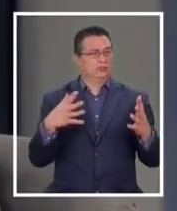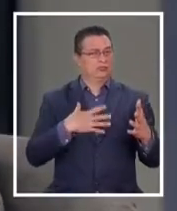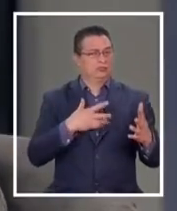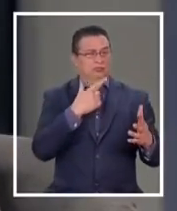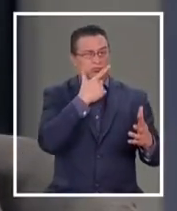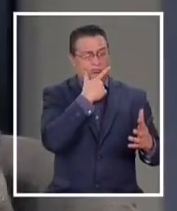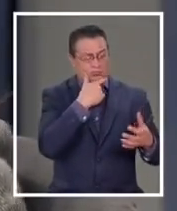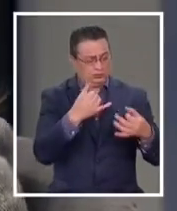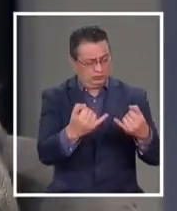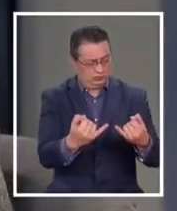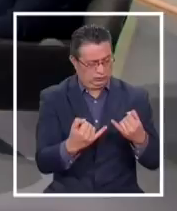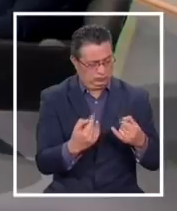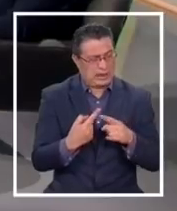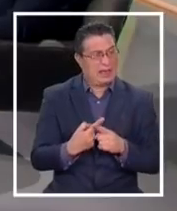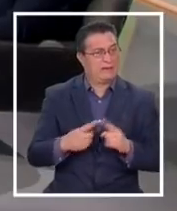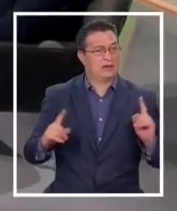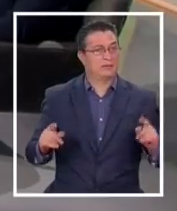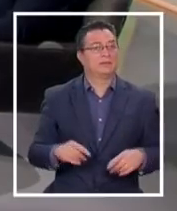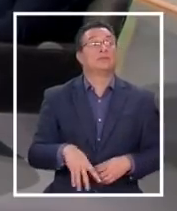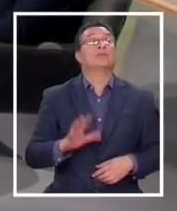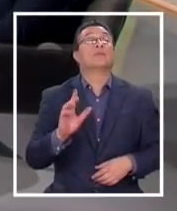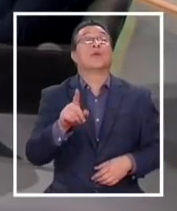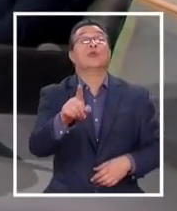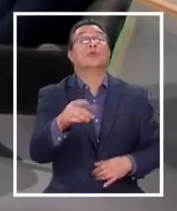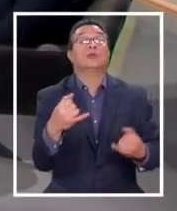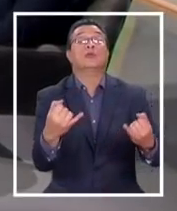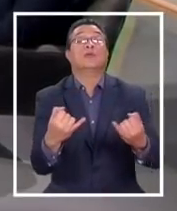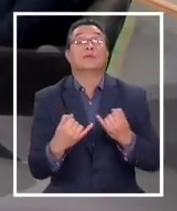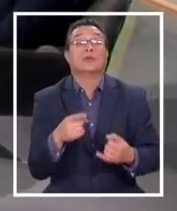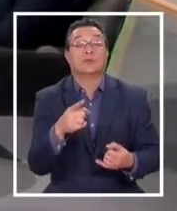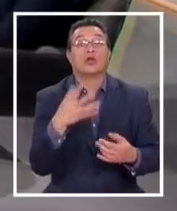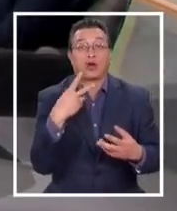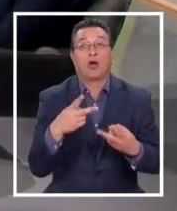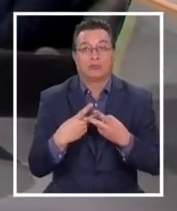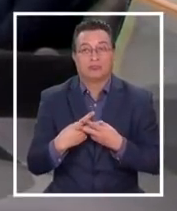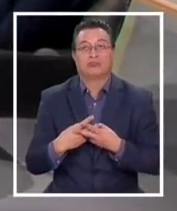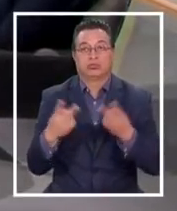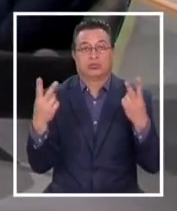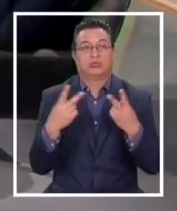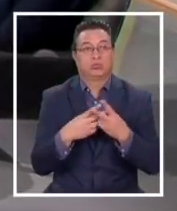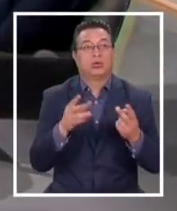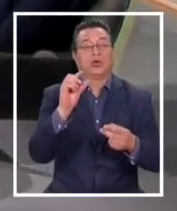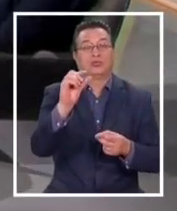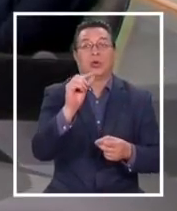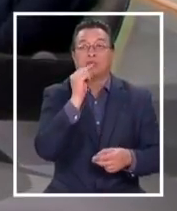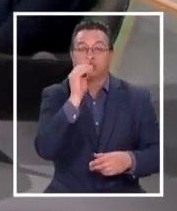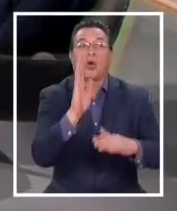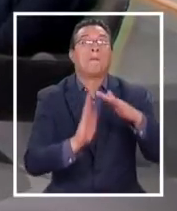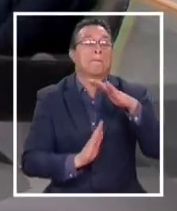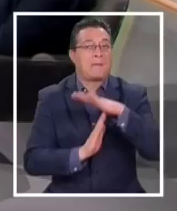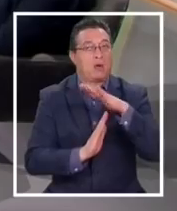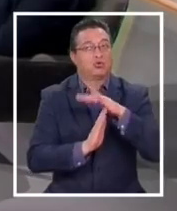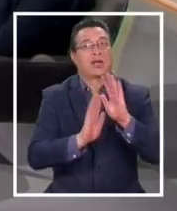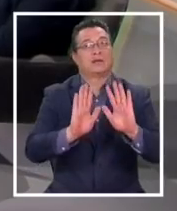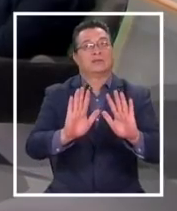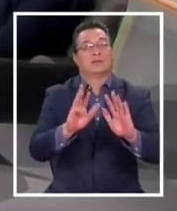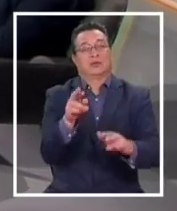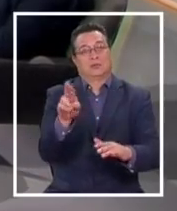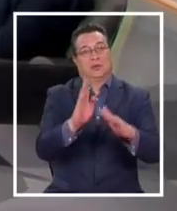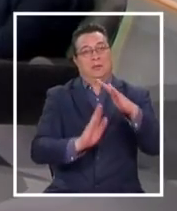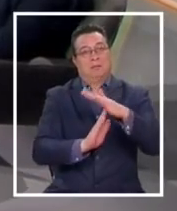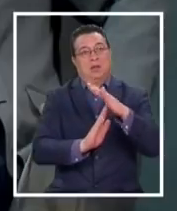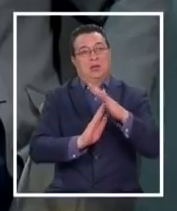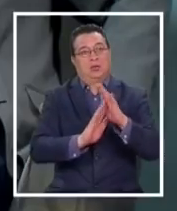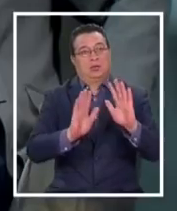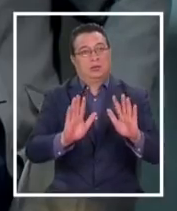los datos dicen otra cosa. Diputado Hugo Caraga, hágase cargo de los datos porque han sido publicados también, sí, pero a la vuelta de la pausa. Muy bien. Ya pero vamos tiempo